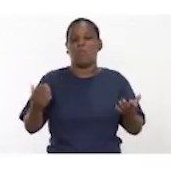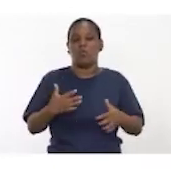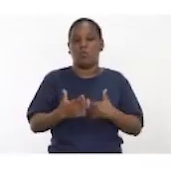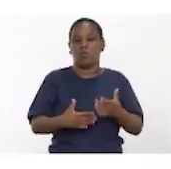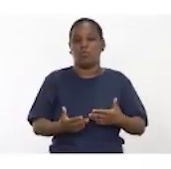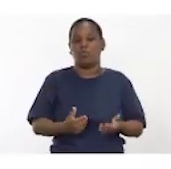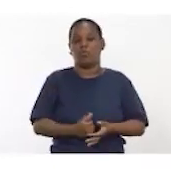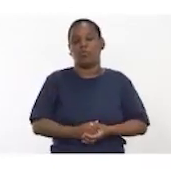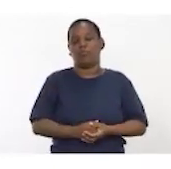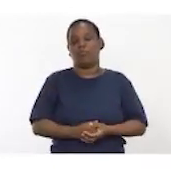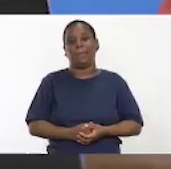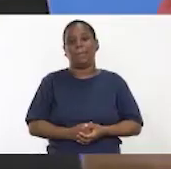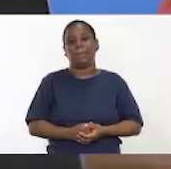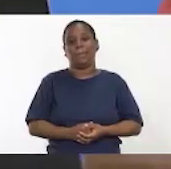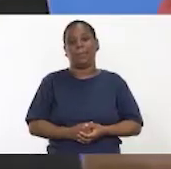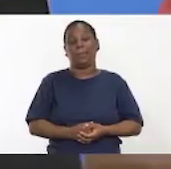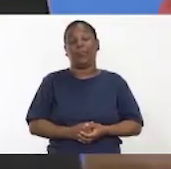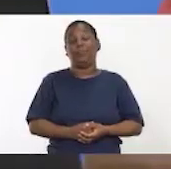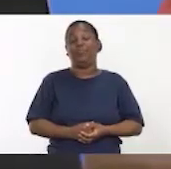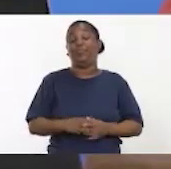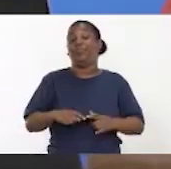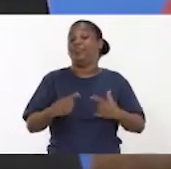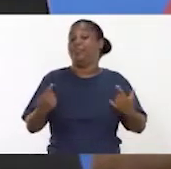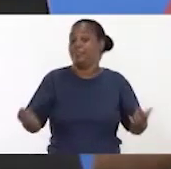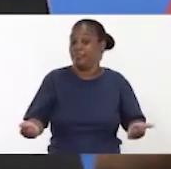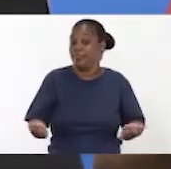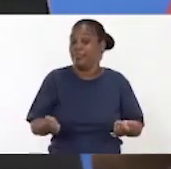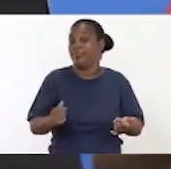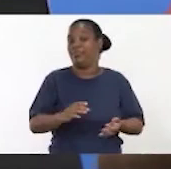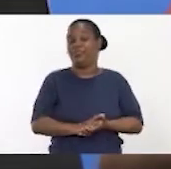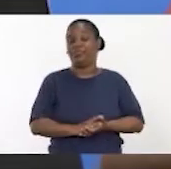produce. Y por lo tanto,